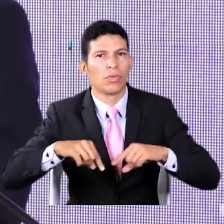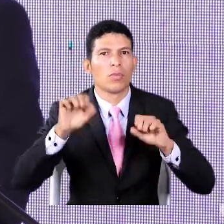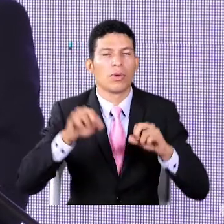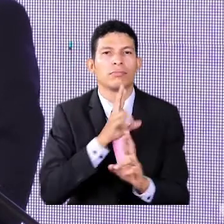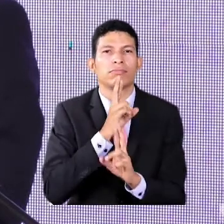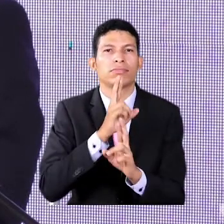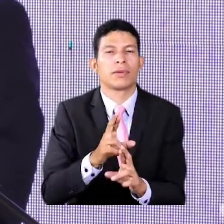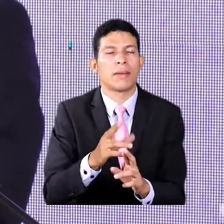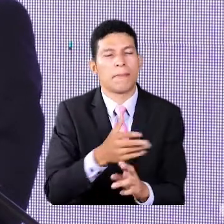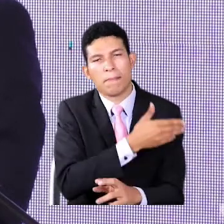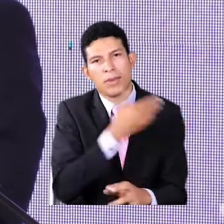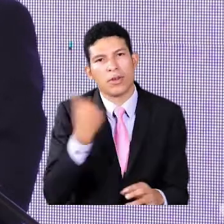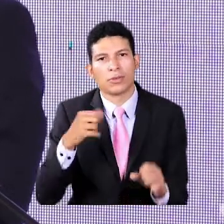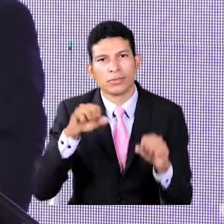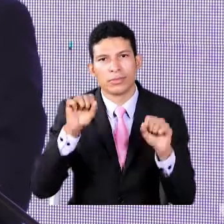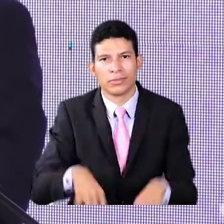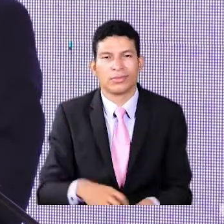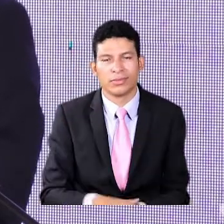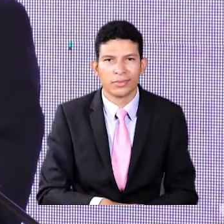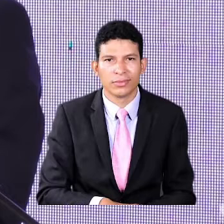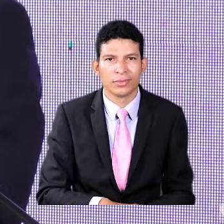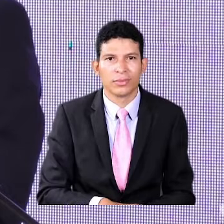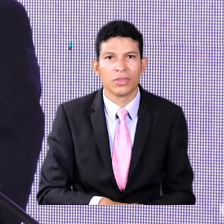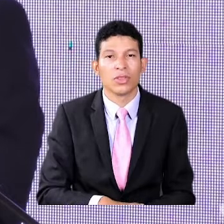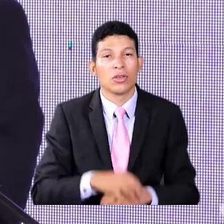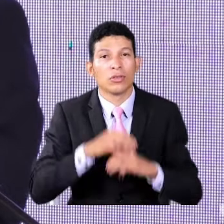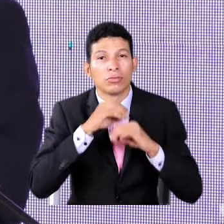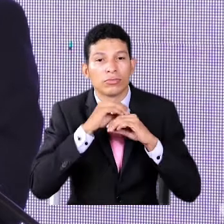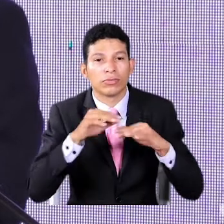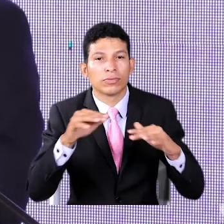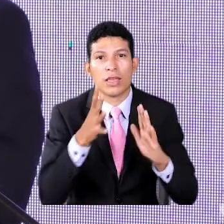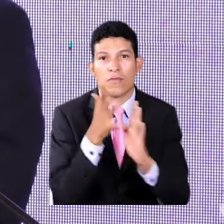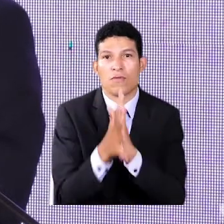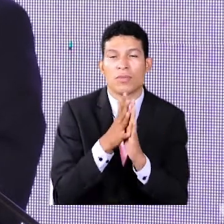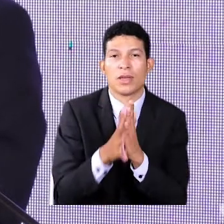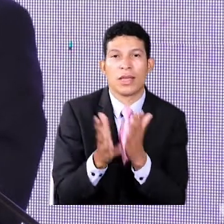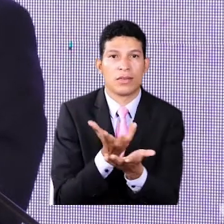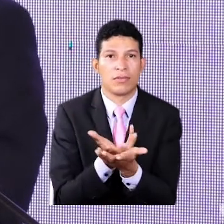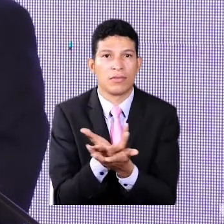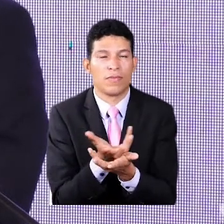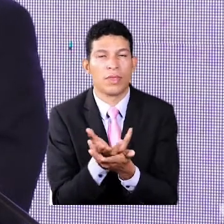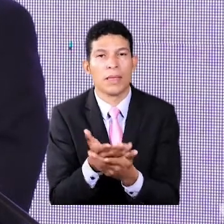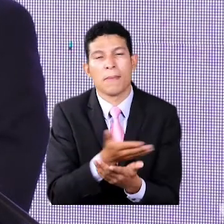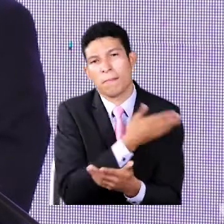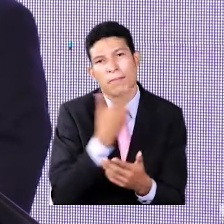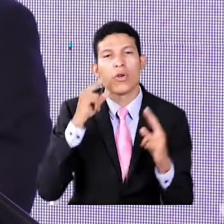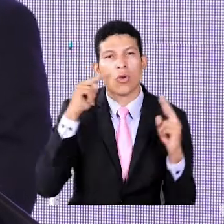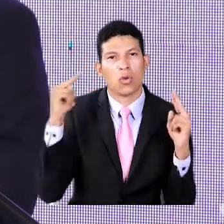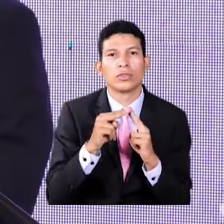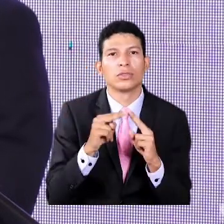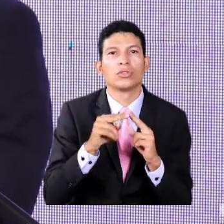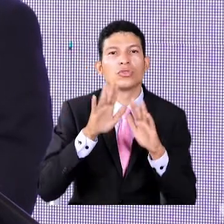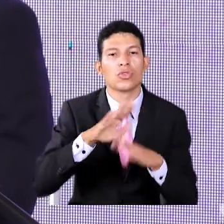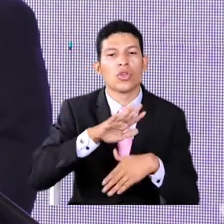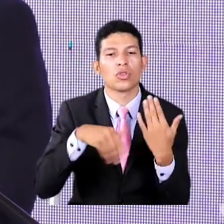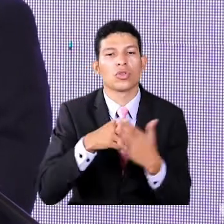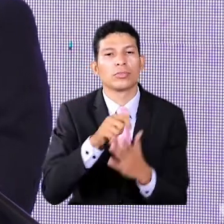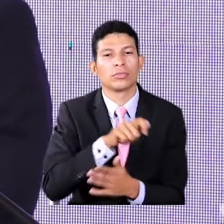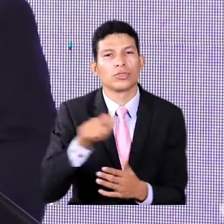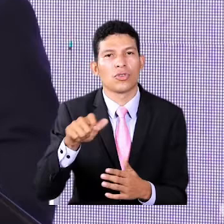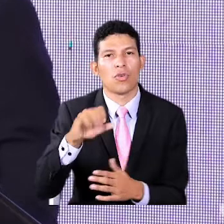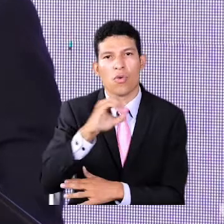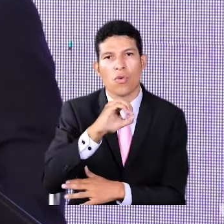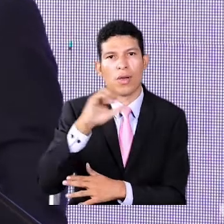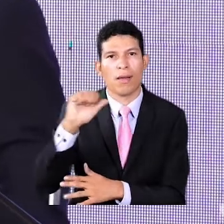sea aún mejor que la discriminación del informe y sus recomendaciones sean mejor conocidas por todas y todos los colombianos